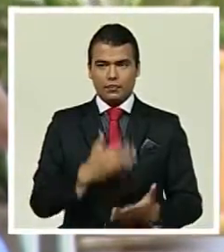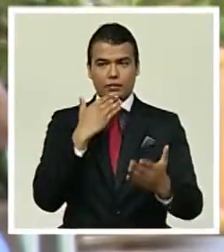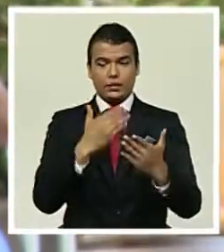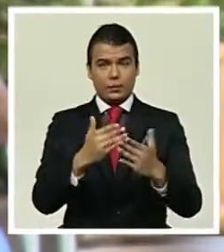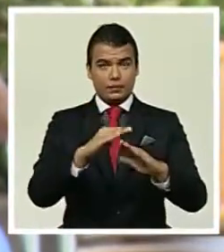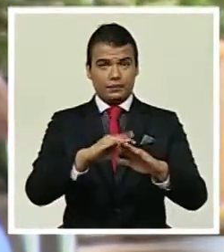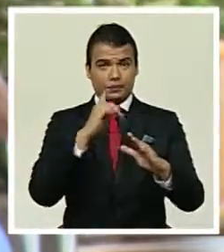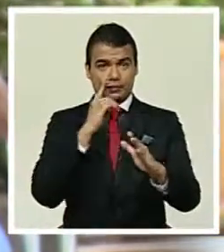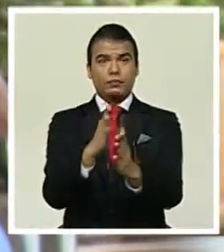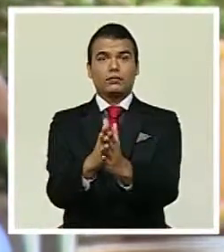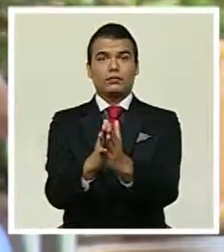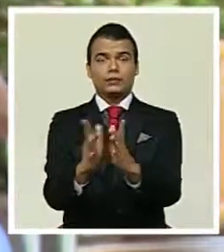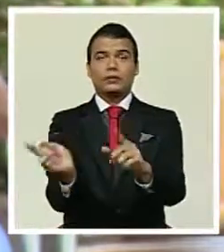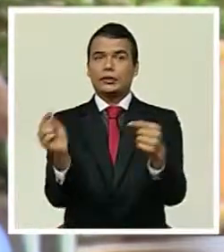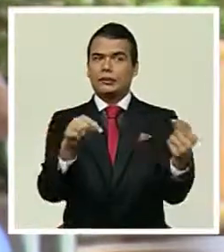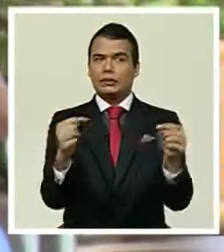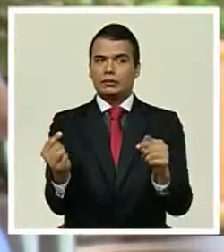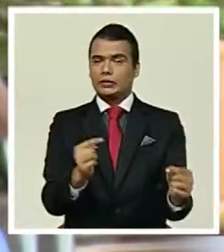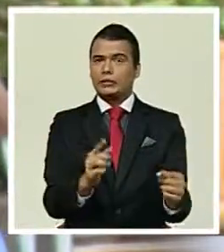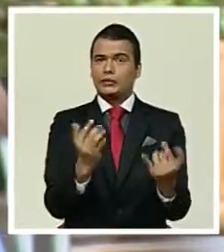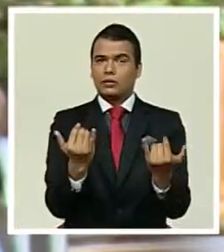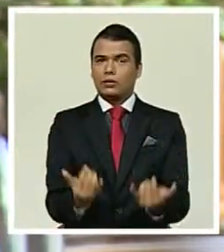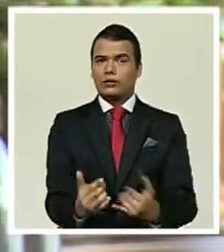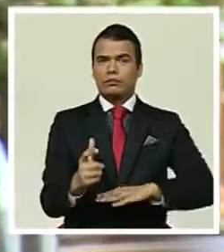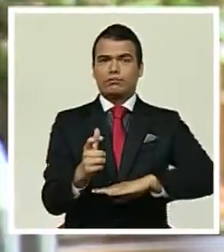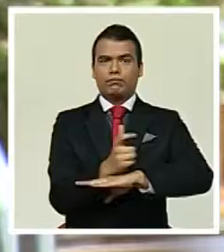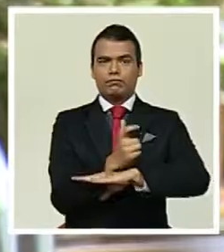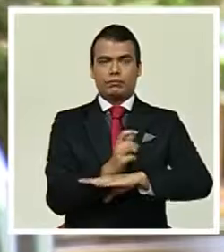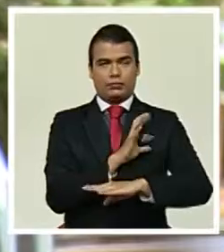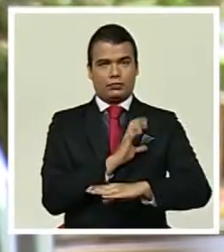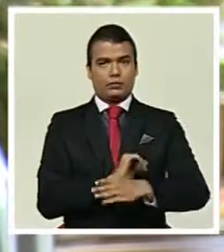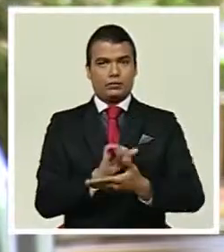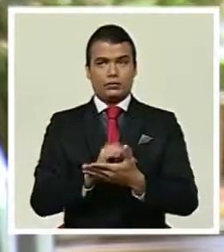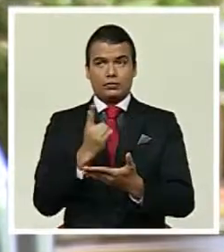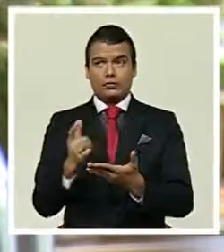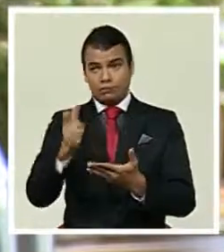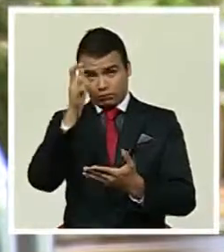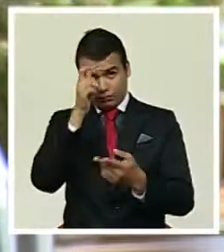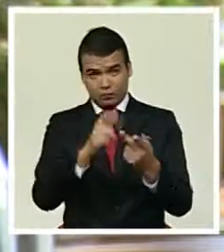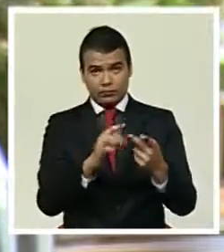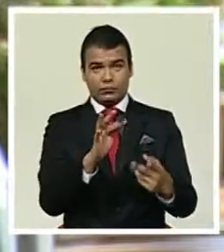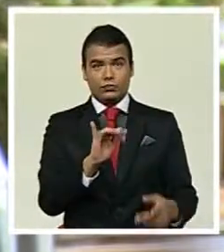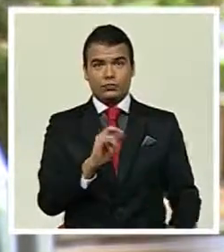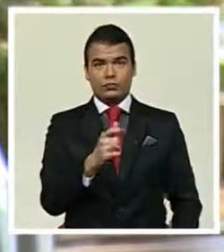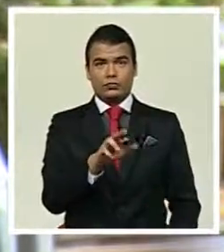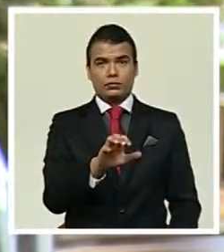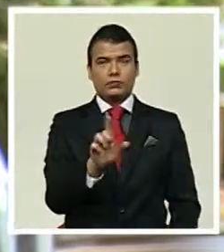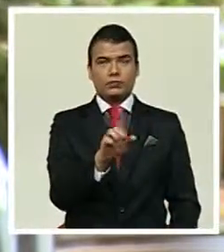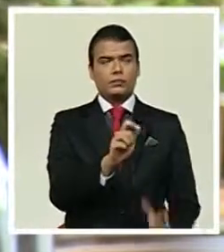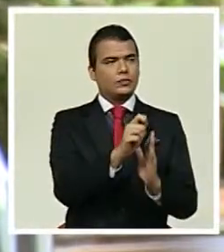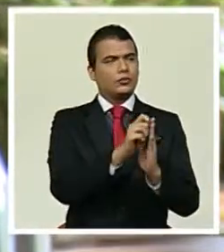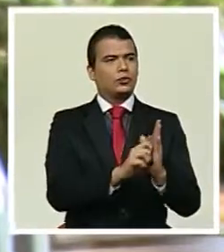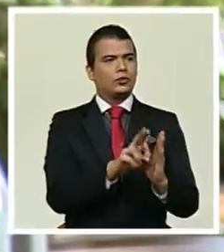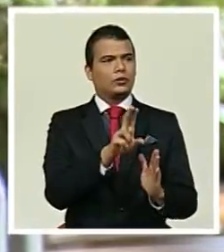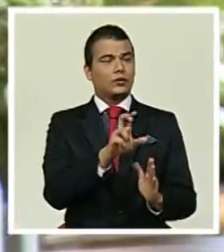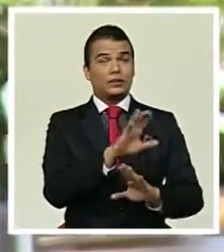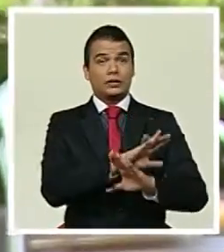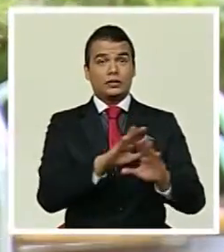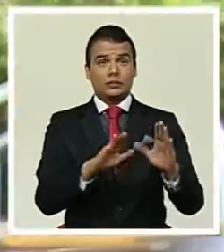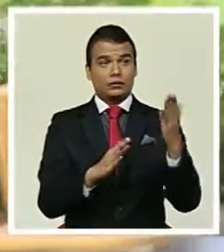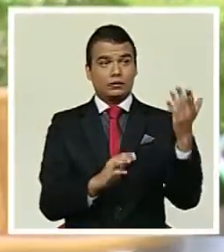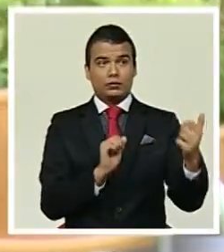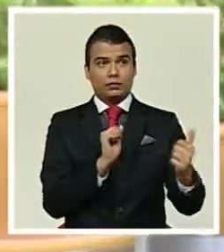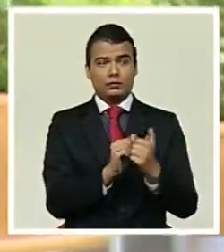Buenas tardes. Un duelo directo se vivirá hoy en el Estadio Pascual Guerrero entre América y Tigres. 7 puntos lo separan. A mi